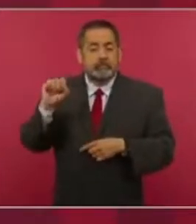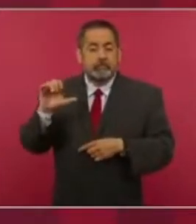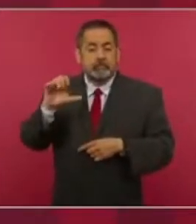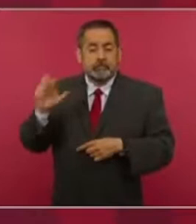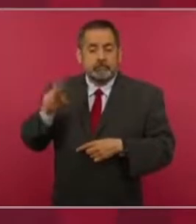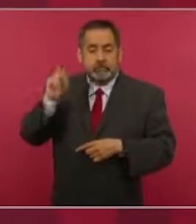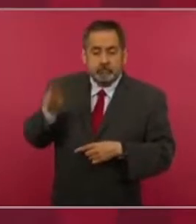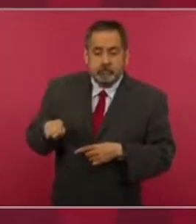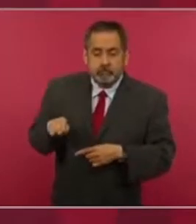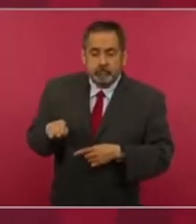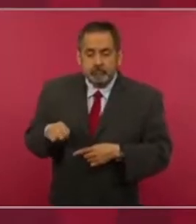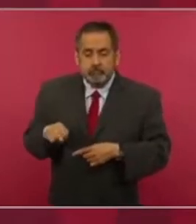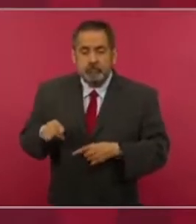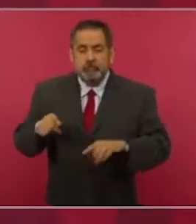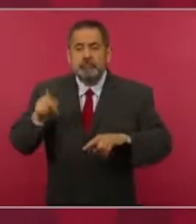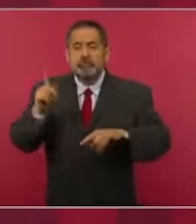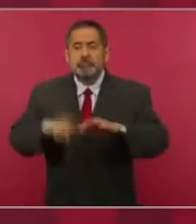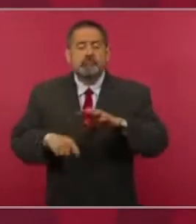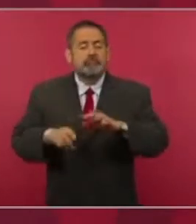ministros